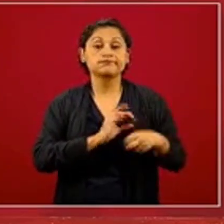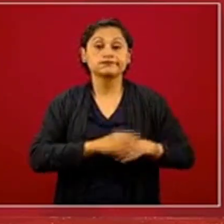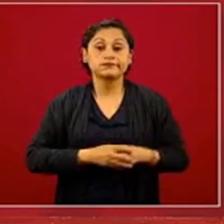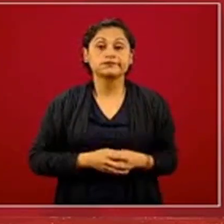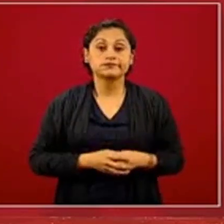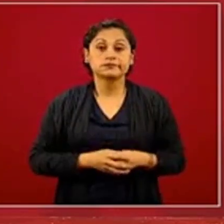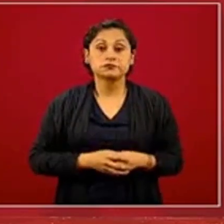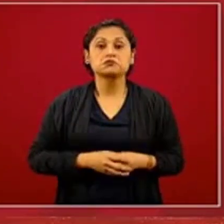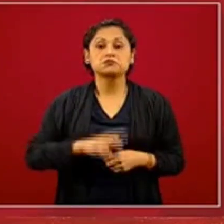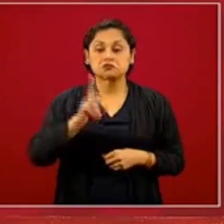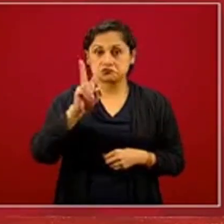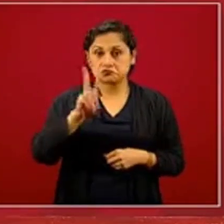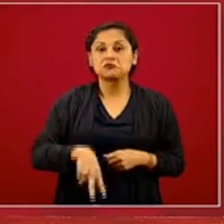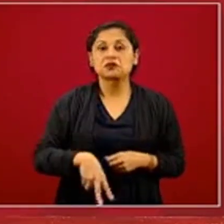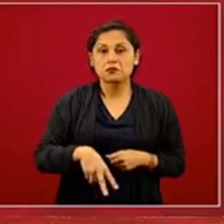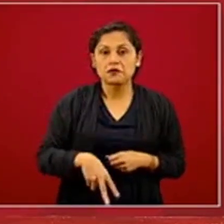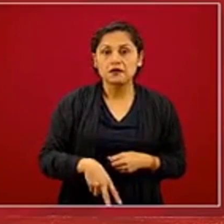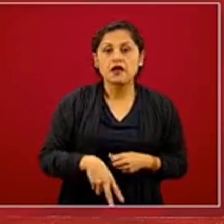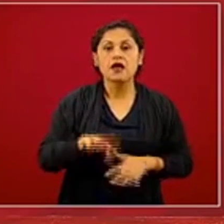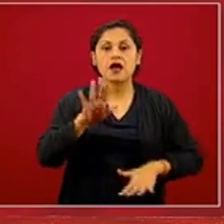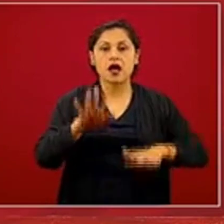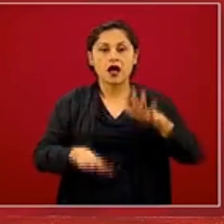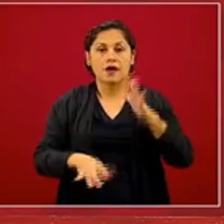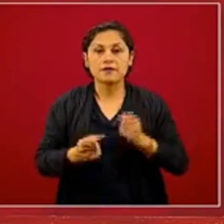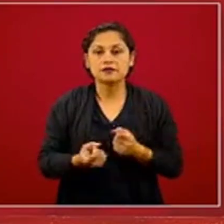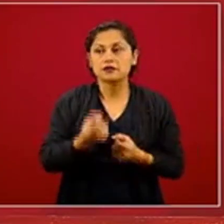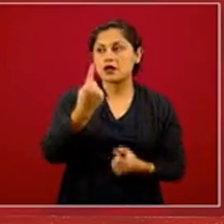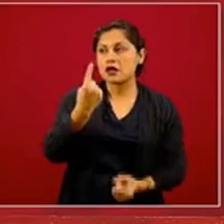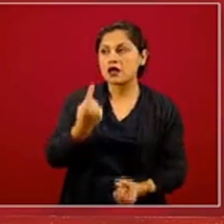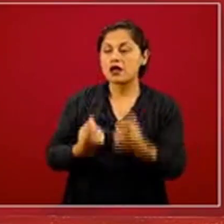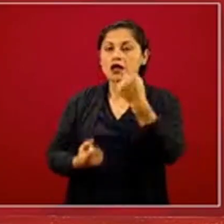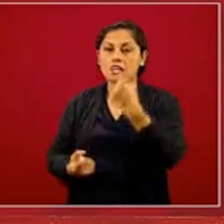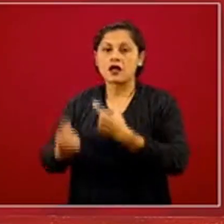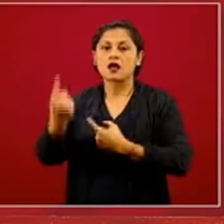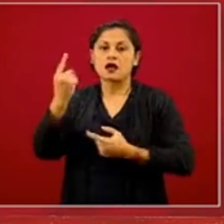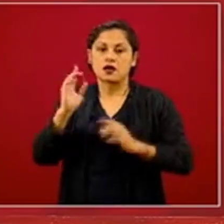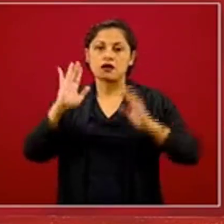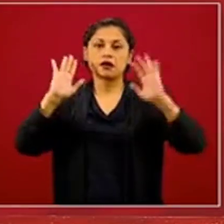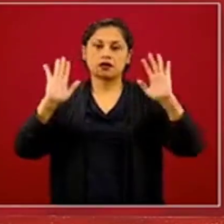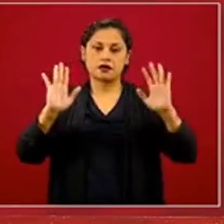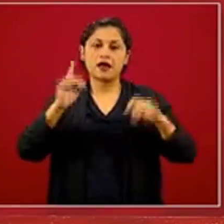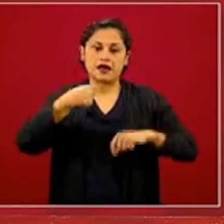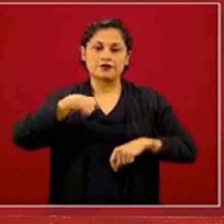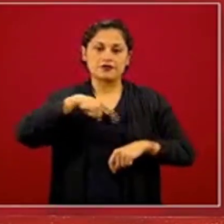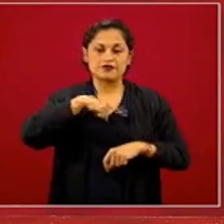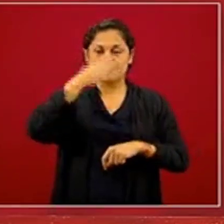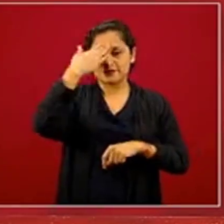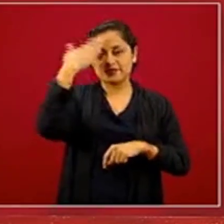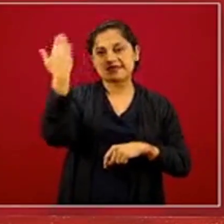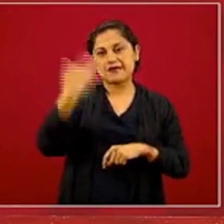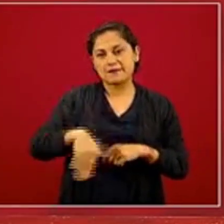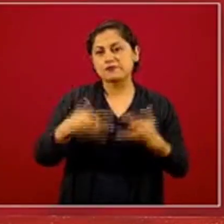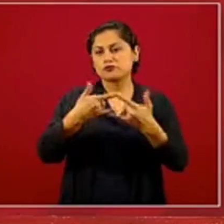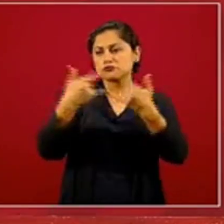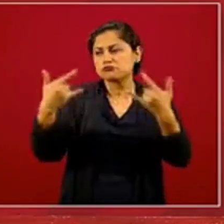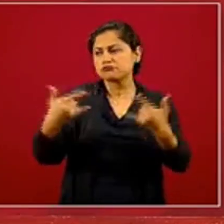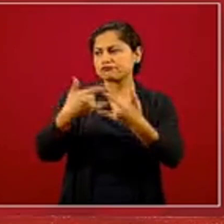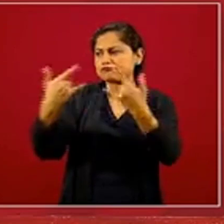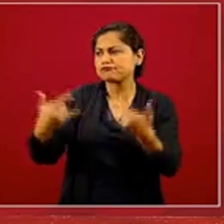un caso, aunque desde luego esto lo conocemos más por experiencias anecdóticas, específicamente